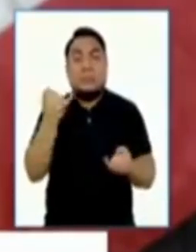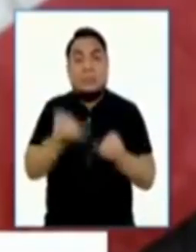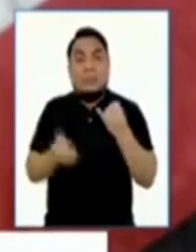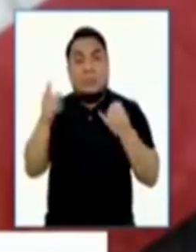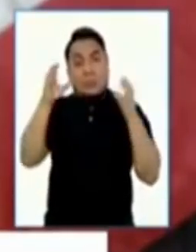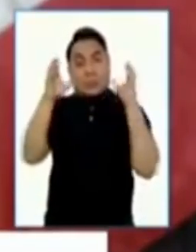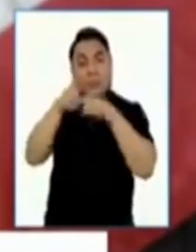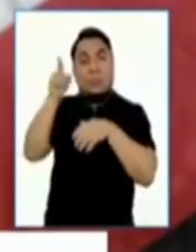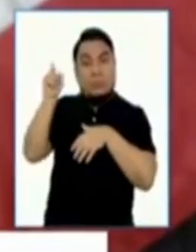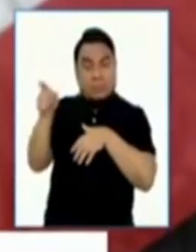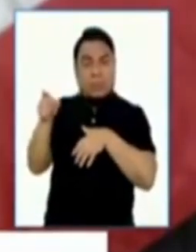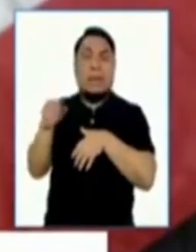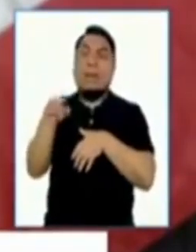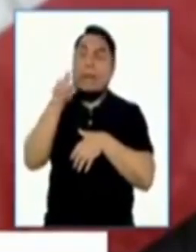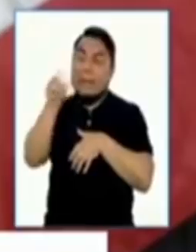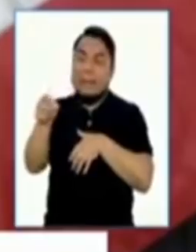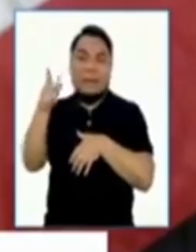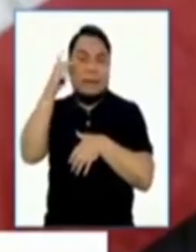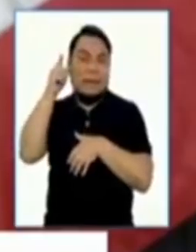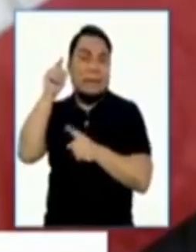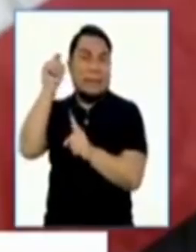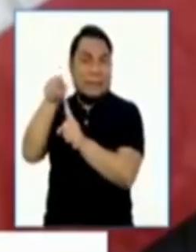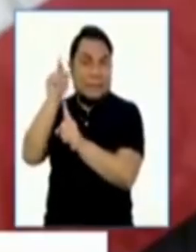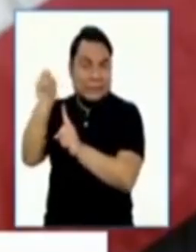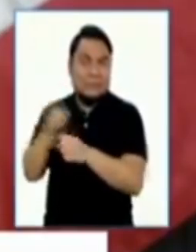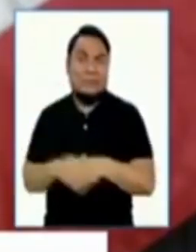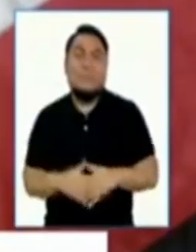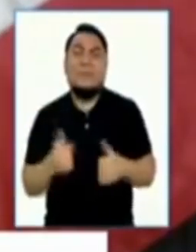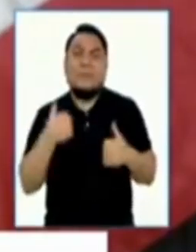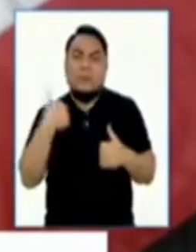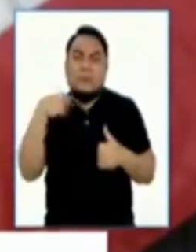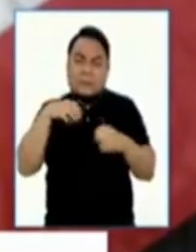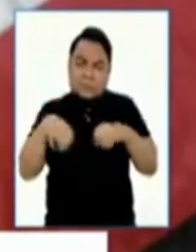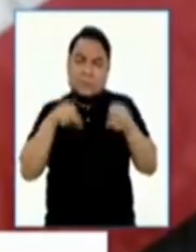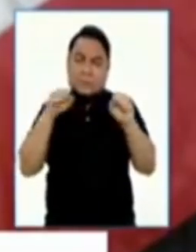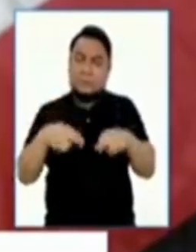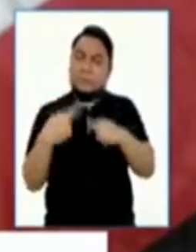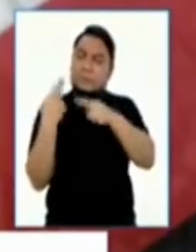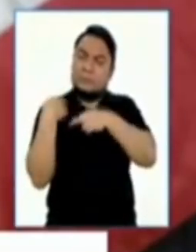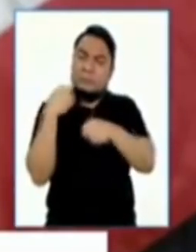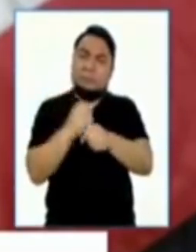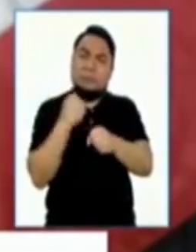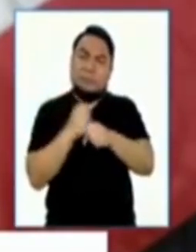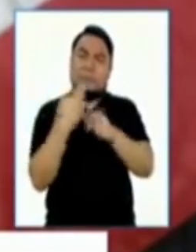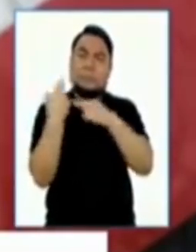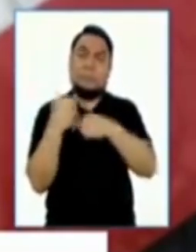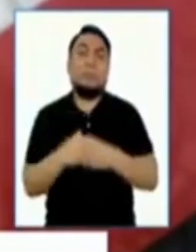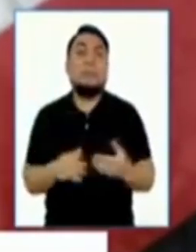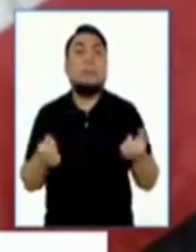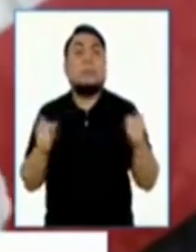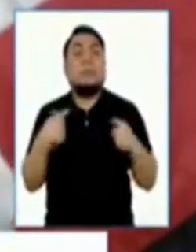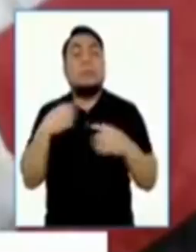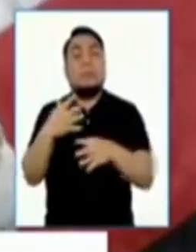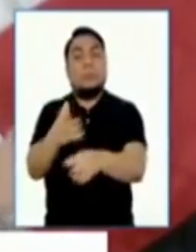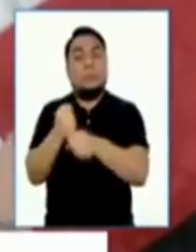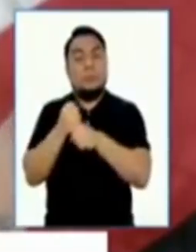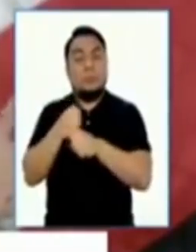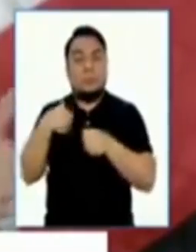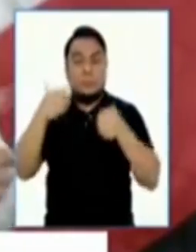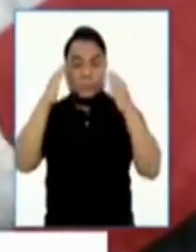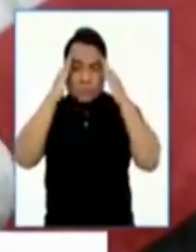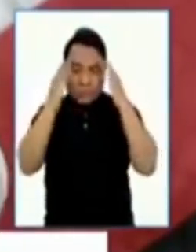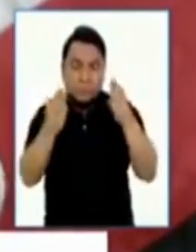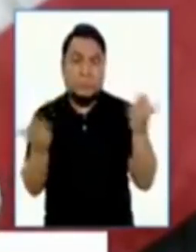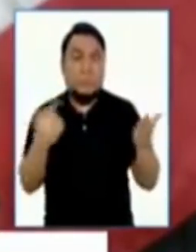ministra en una declaraciones que dio hace unos días atrás indicó que va a demorar el pago de este bono ya que el jefe de la reniec